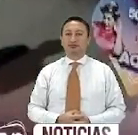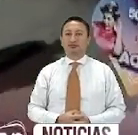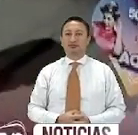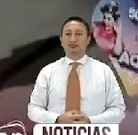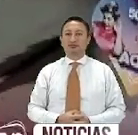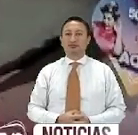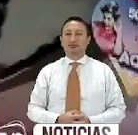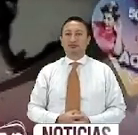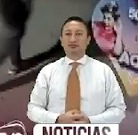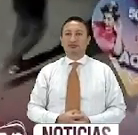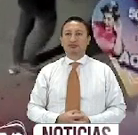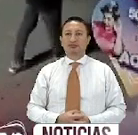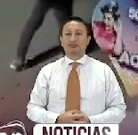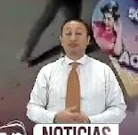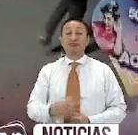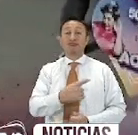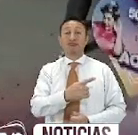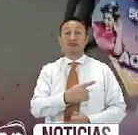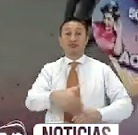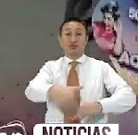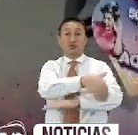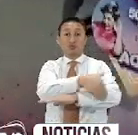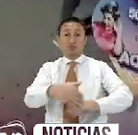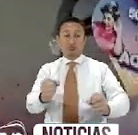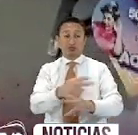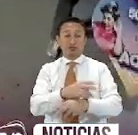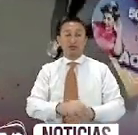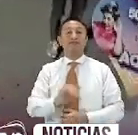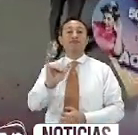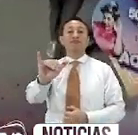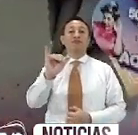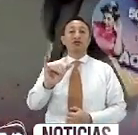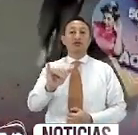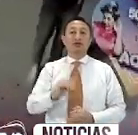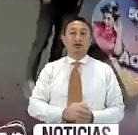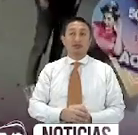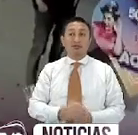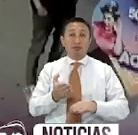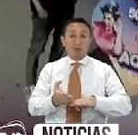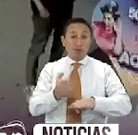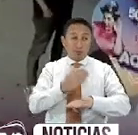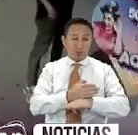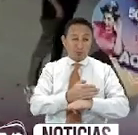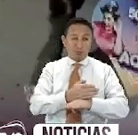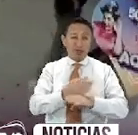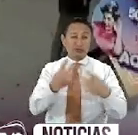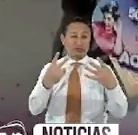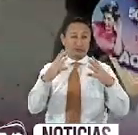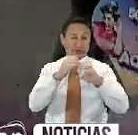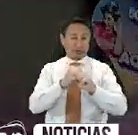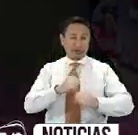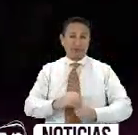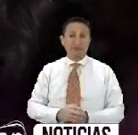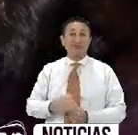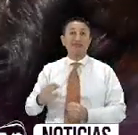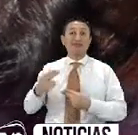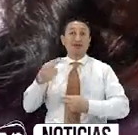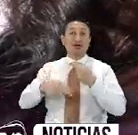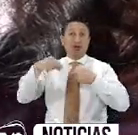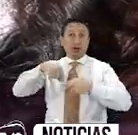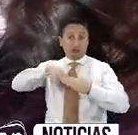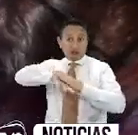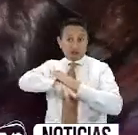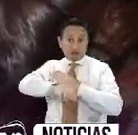Ulpiano Páez y 18 de septiembre. Era un sábado y faltaban 8 minutos para las 7 de la noche. En este local nos quisieron entrar a